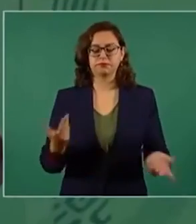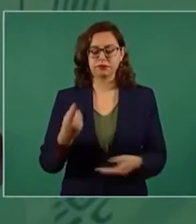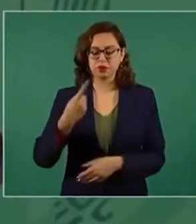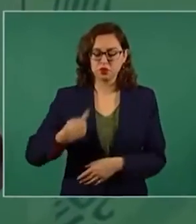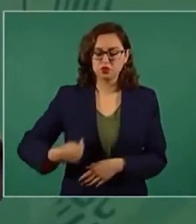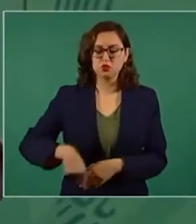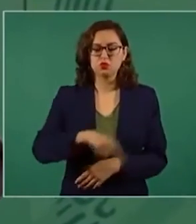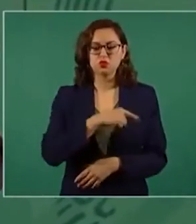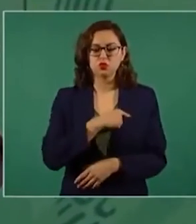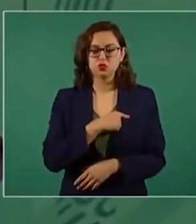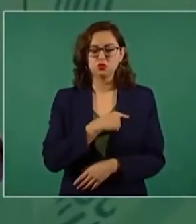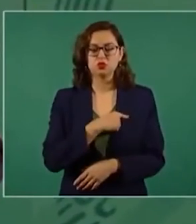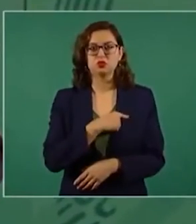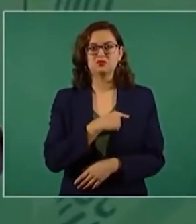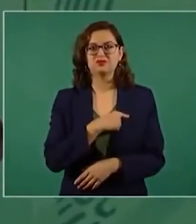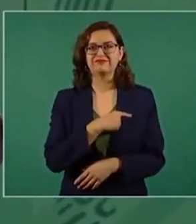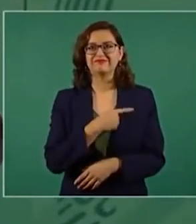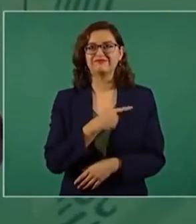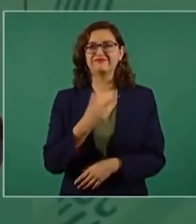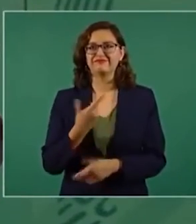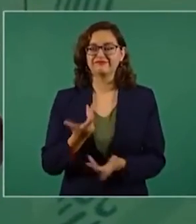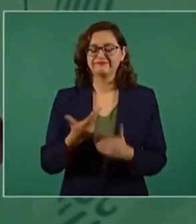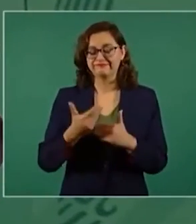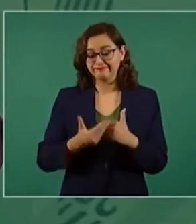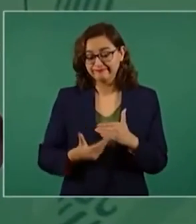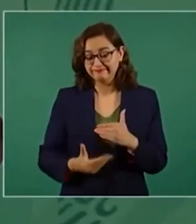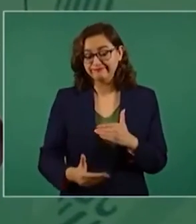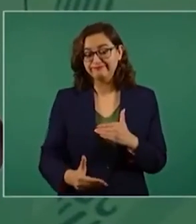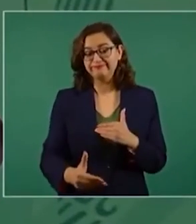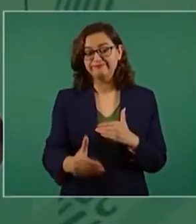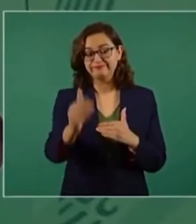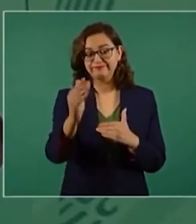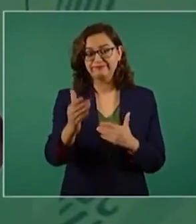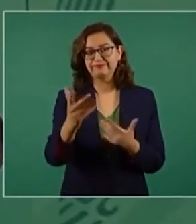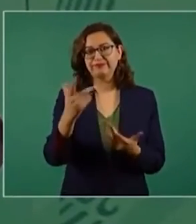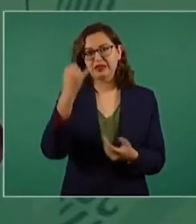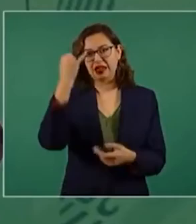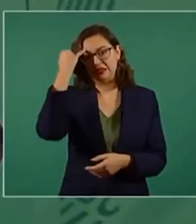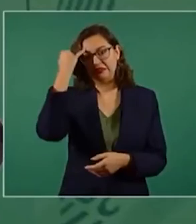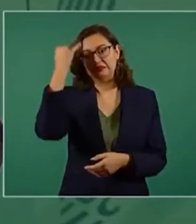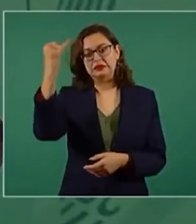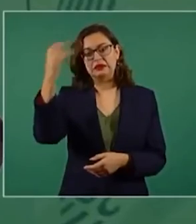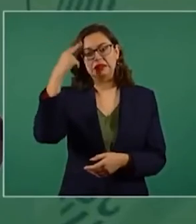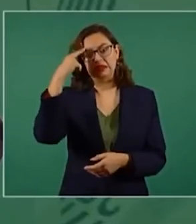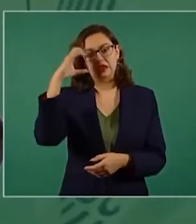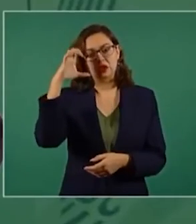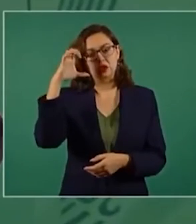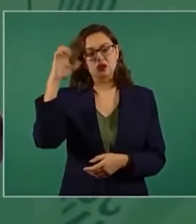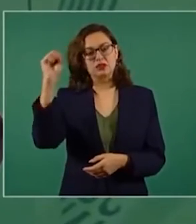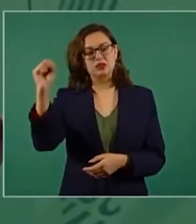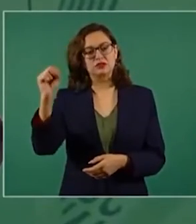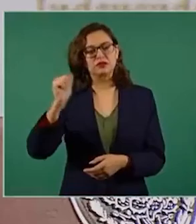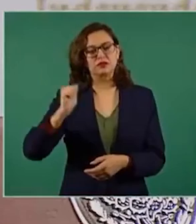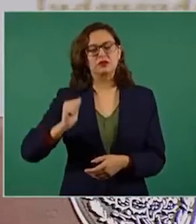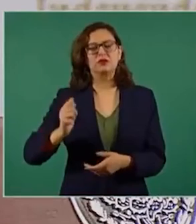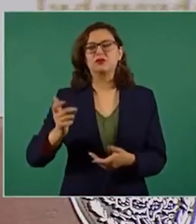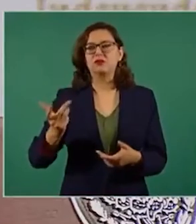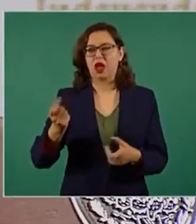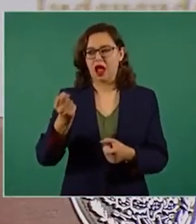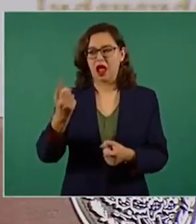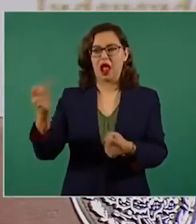todavía que enfrentar esta concepción burocrática,